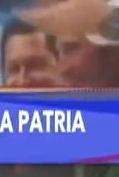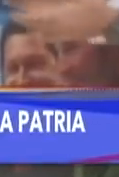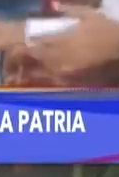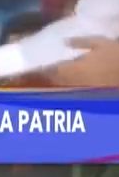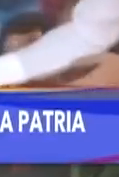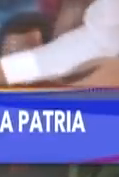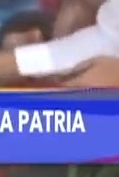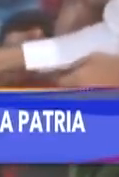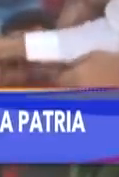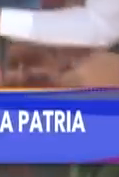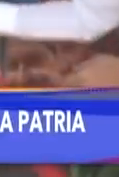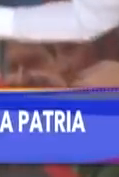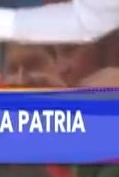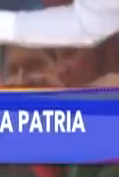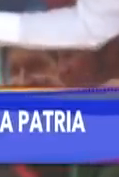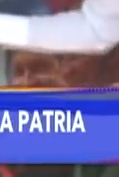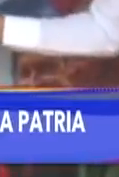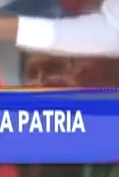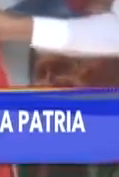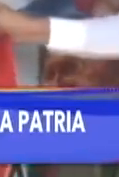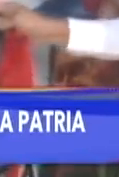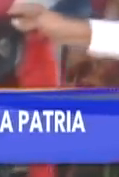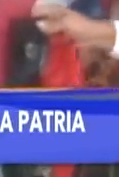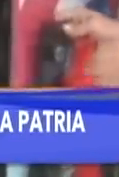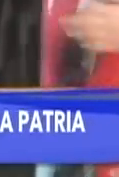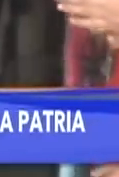pueblo, para